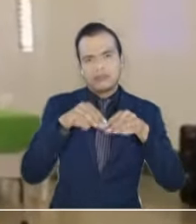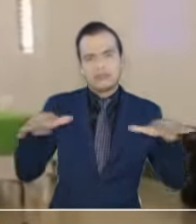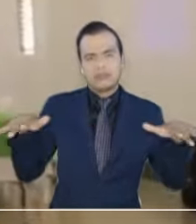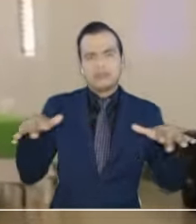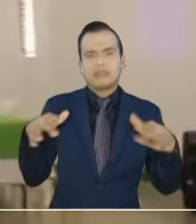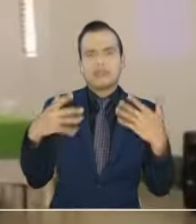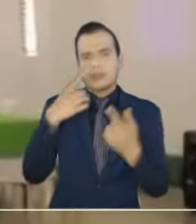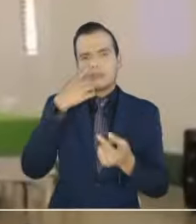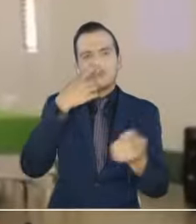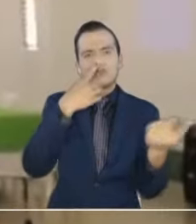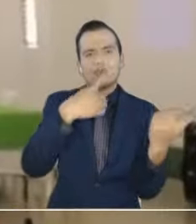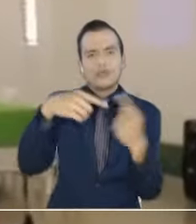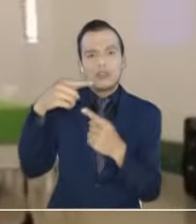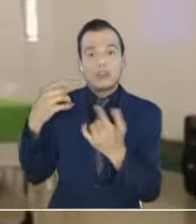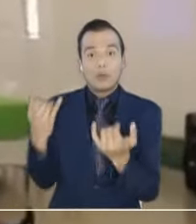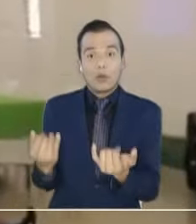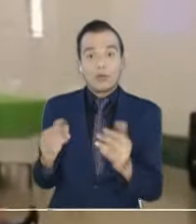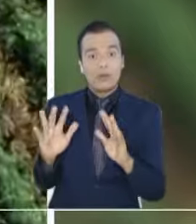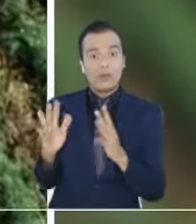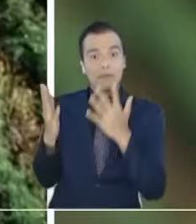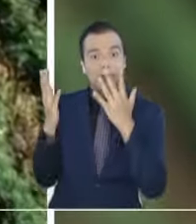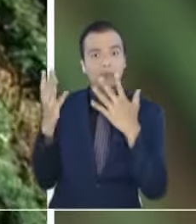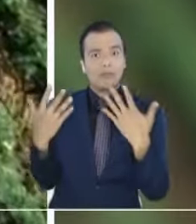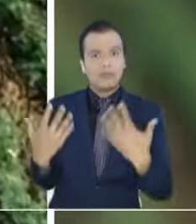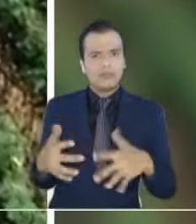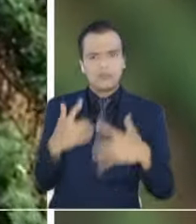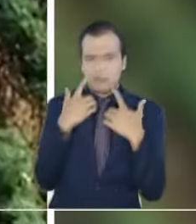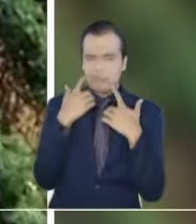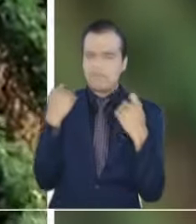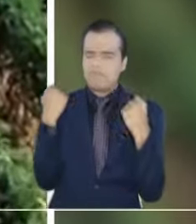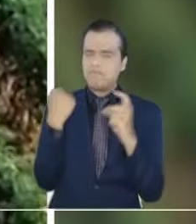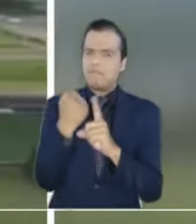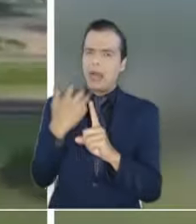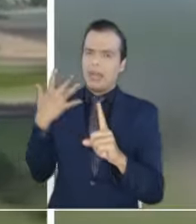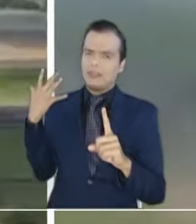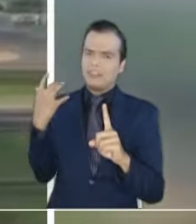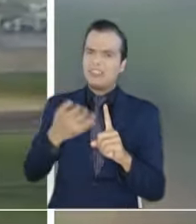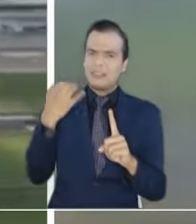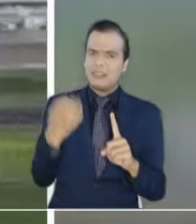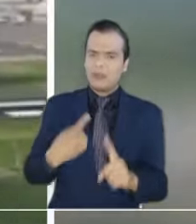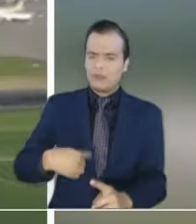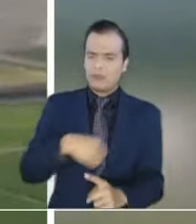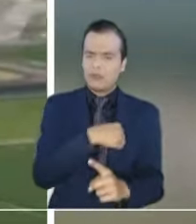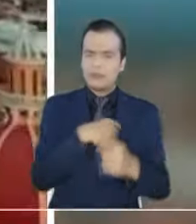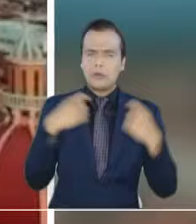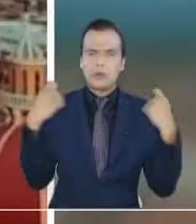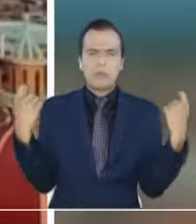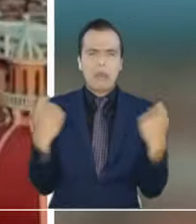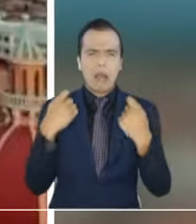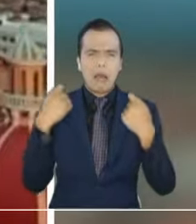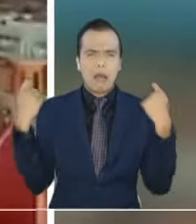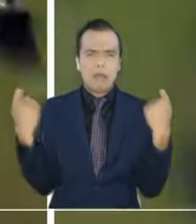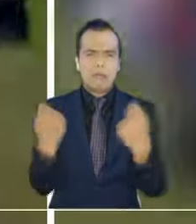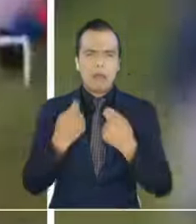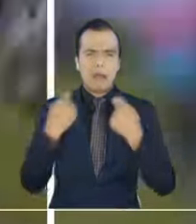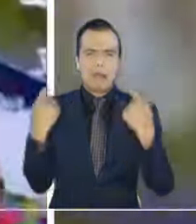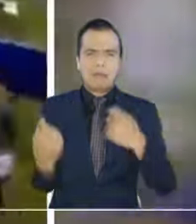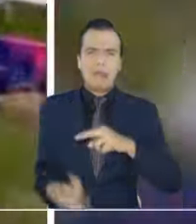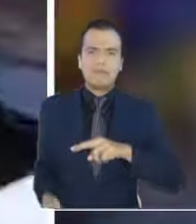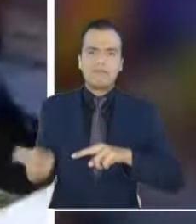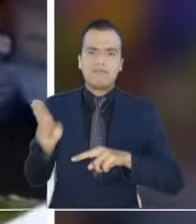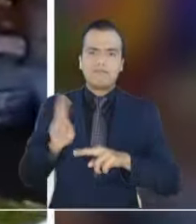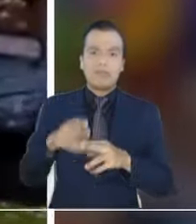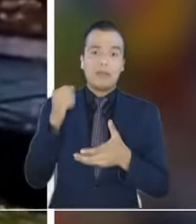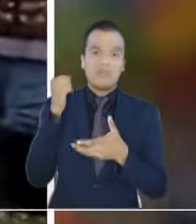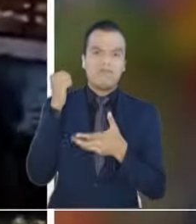un margen de ventas, que es lo que estábamos buscando. Nuestra economía se nos dispare un poco más. Un total